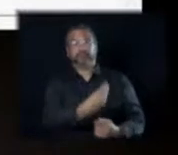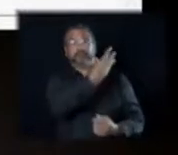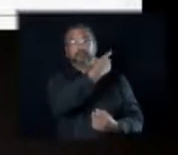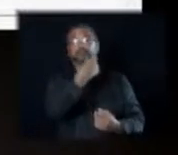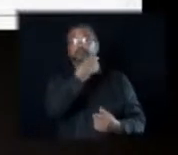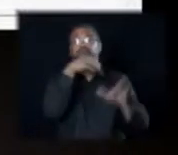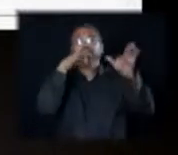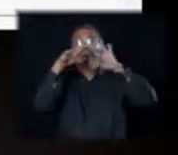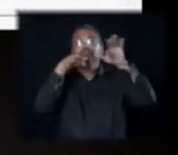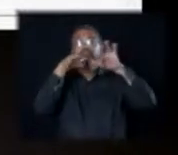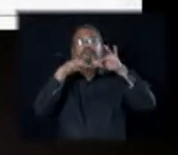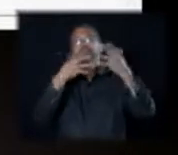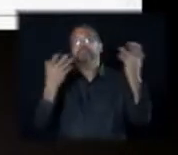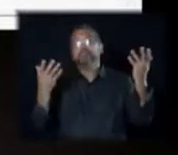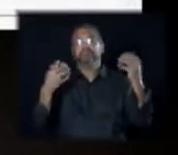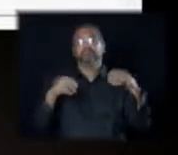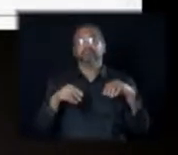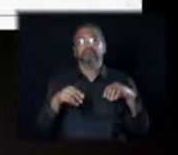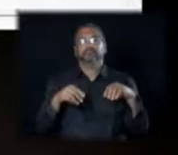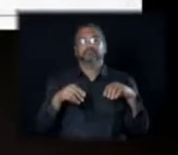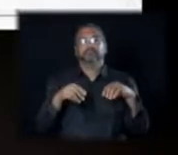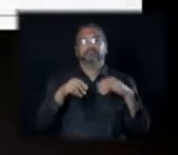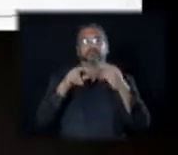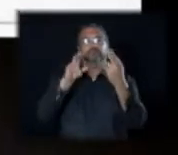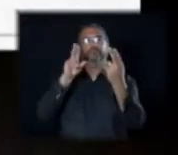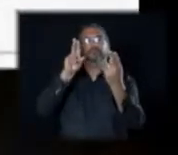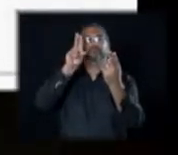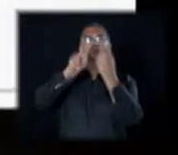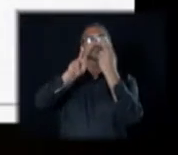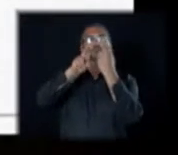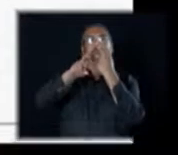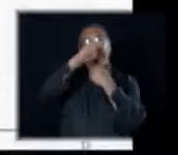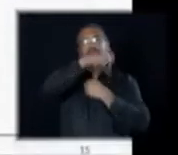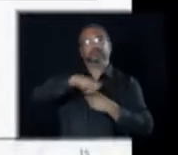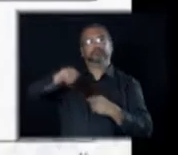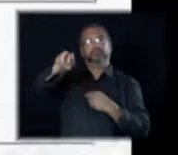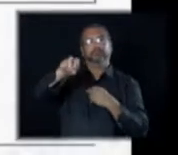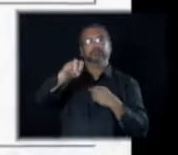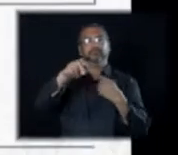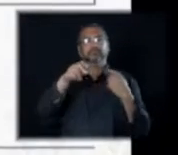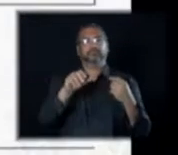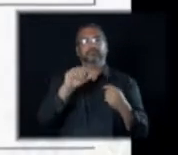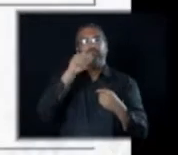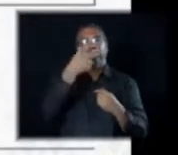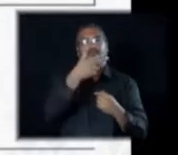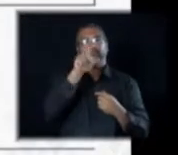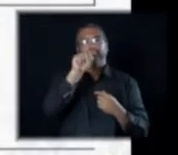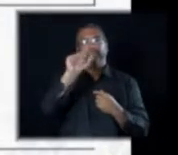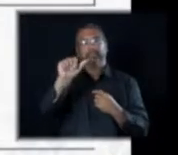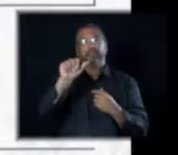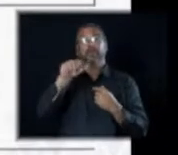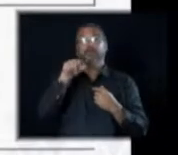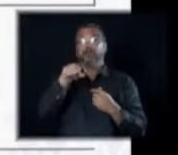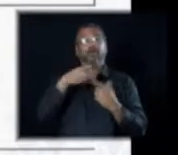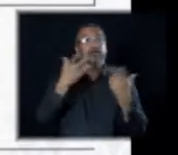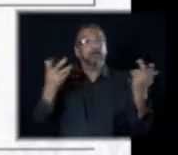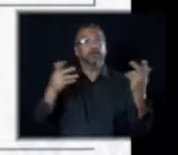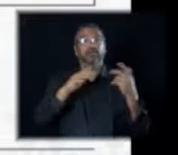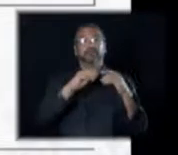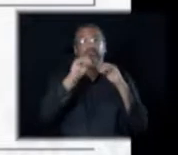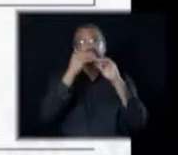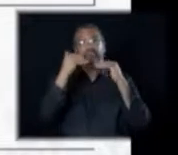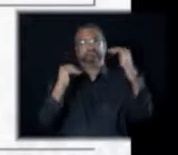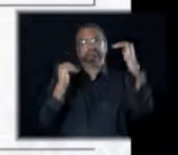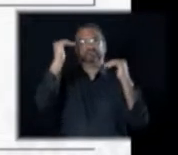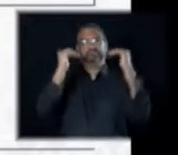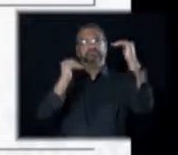Esta diapositiva ofrece más detalles sobre las cuentas del Departamento de Transportación. Su